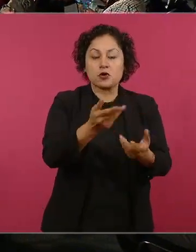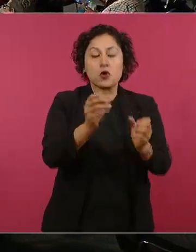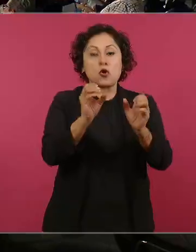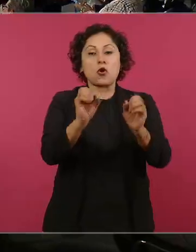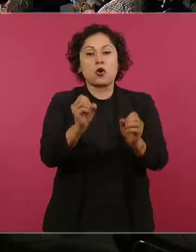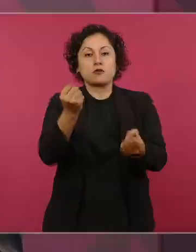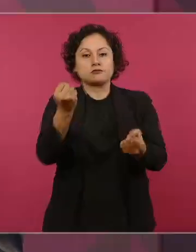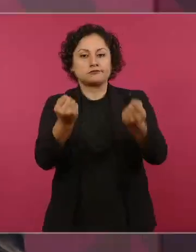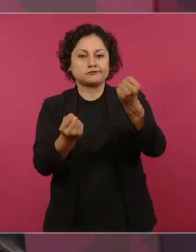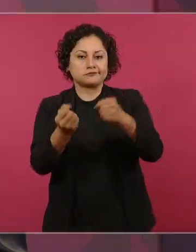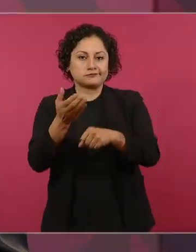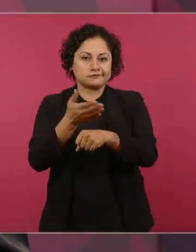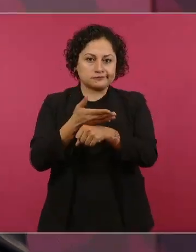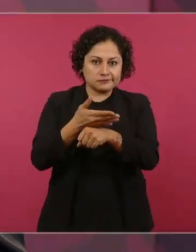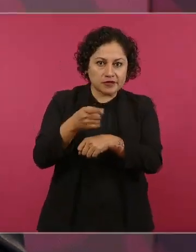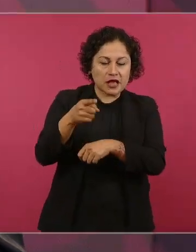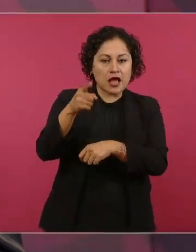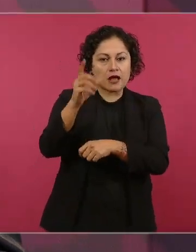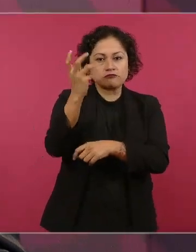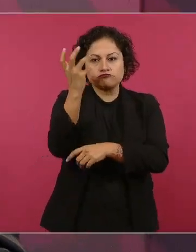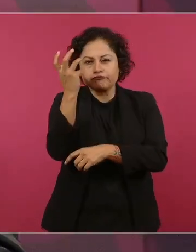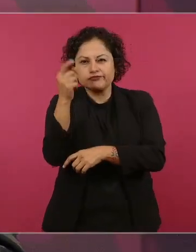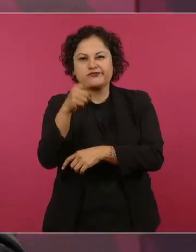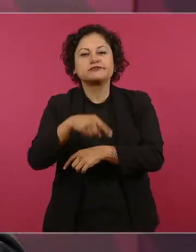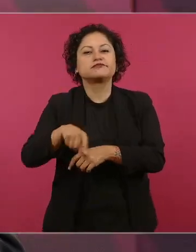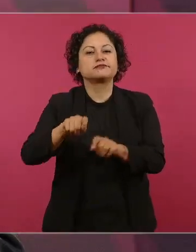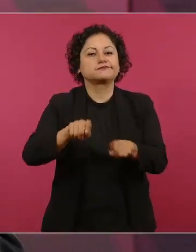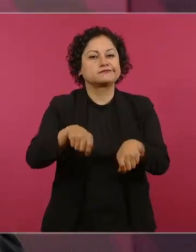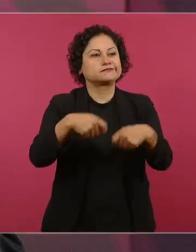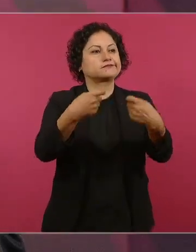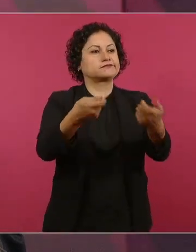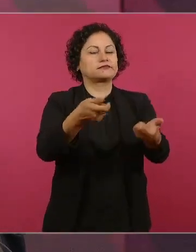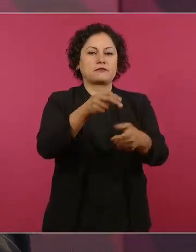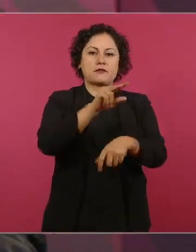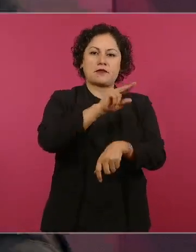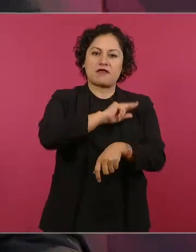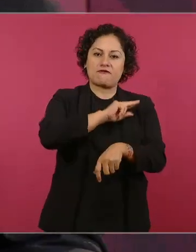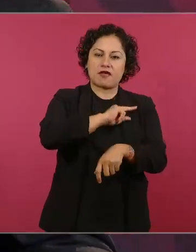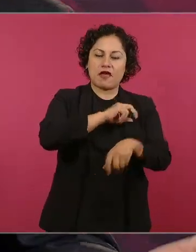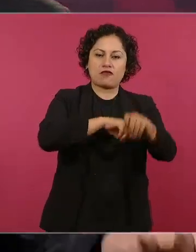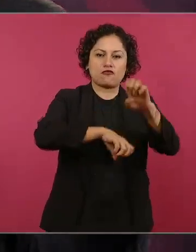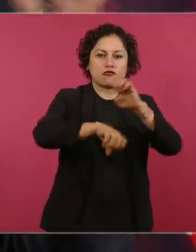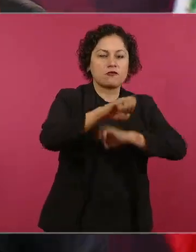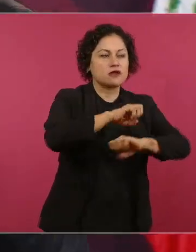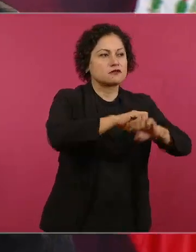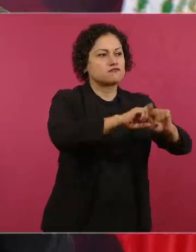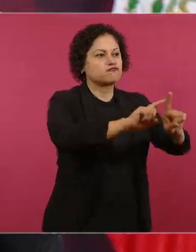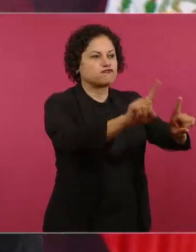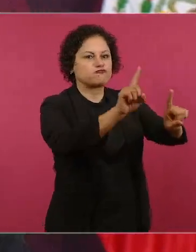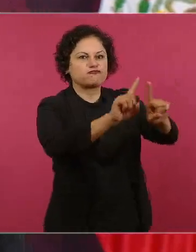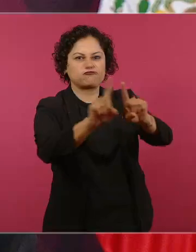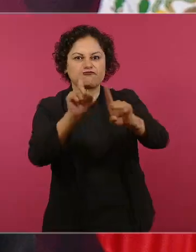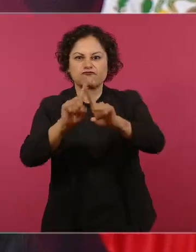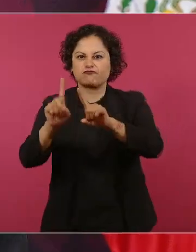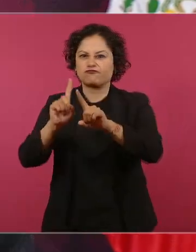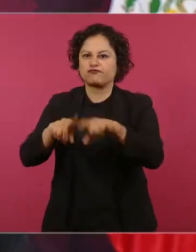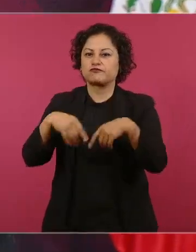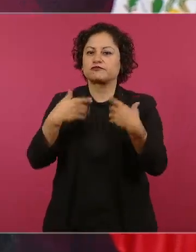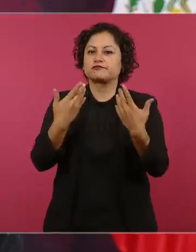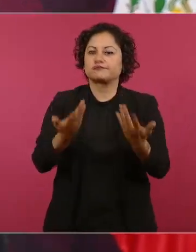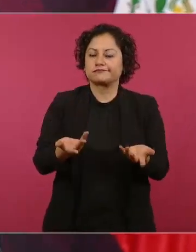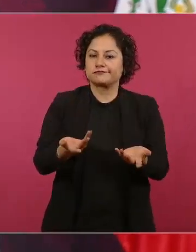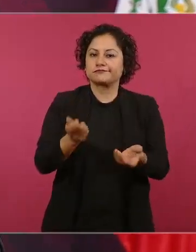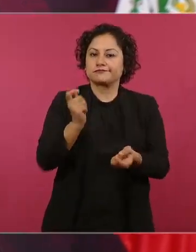privatizaron todos los servicios y se han venido integrando